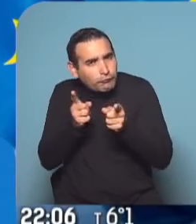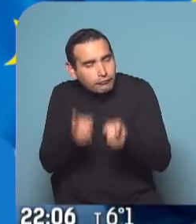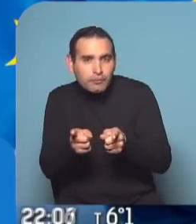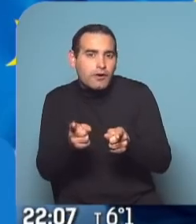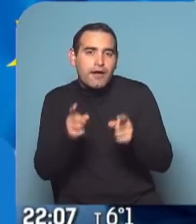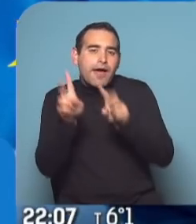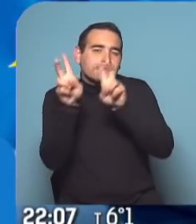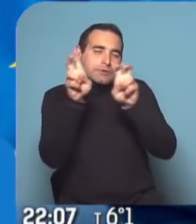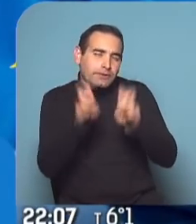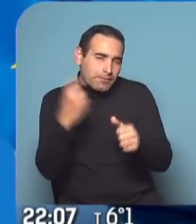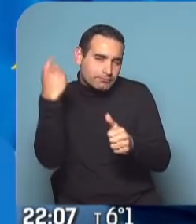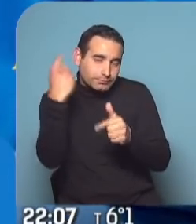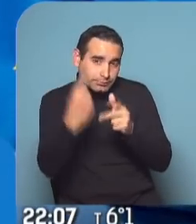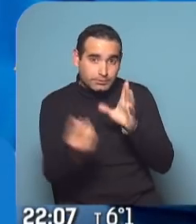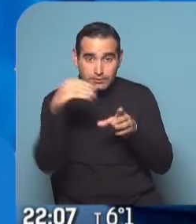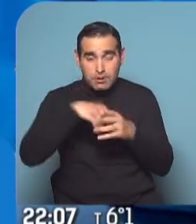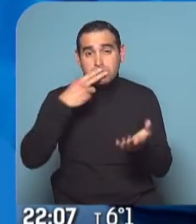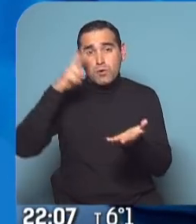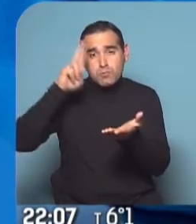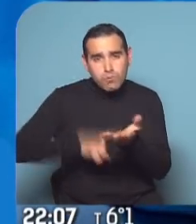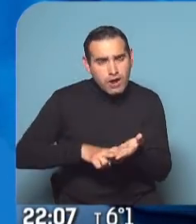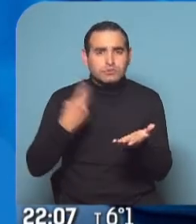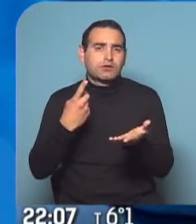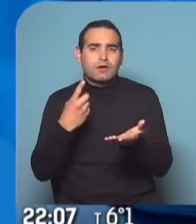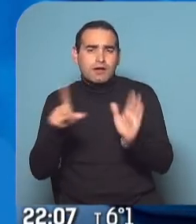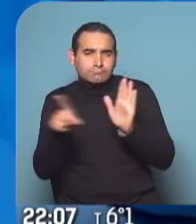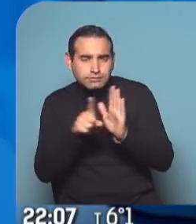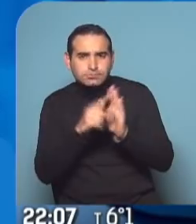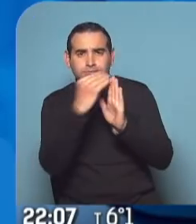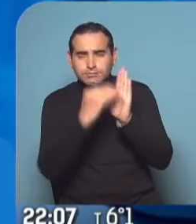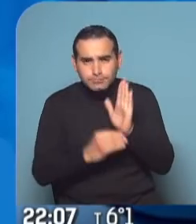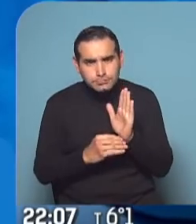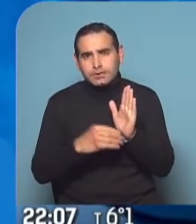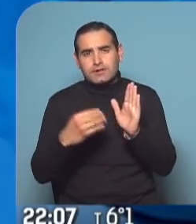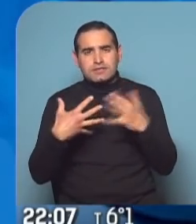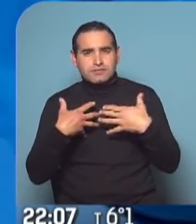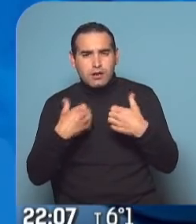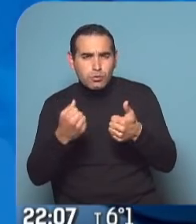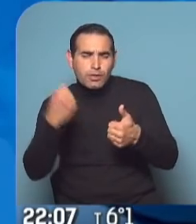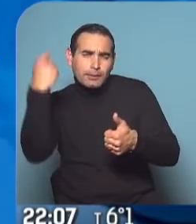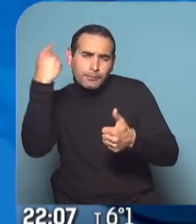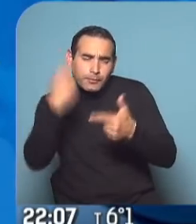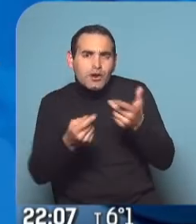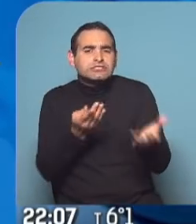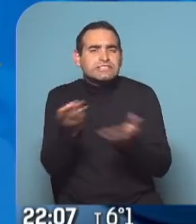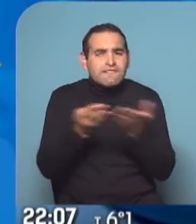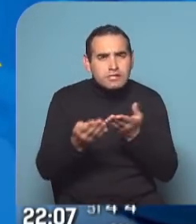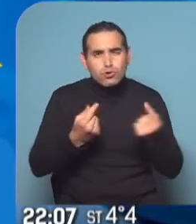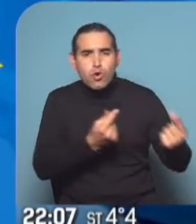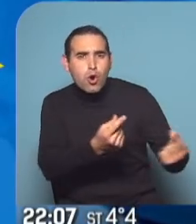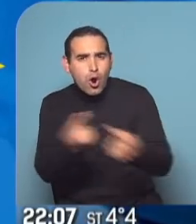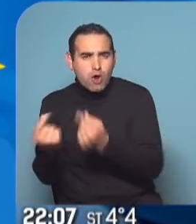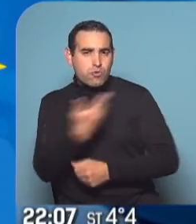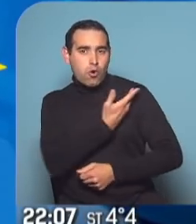amplia serie de cuestiones: aranceles, reglas de origen, medidas sanitarias y fitosanitarias, servicios, compras